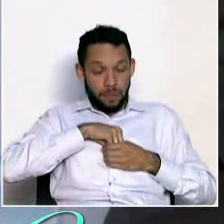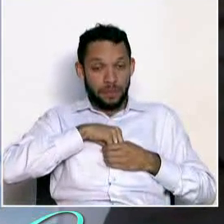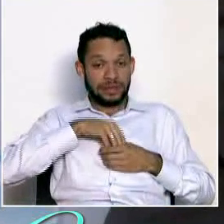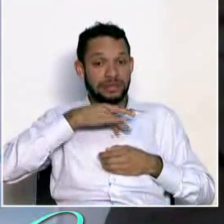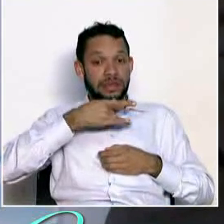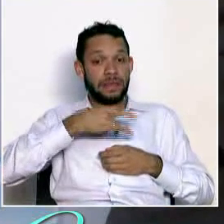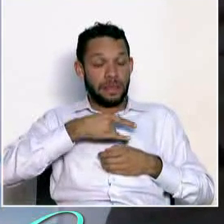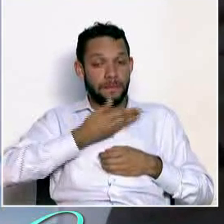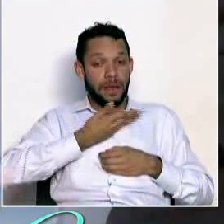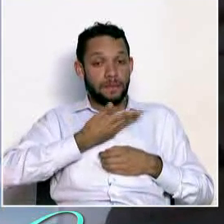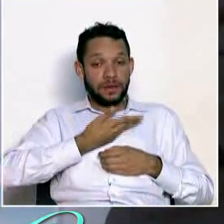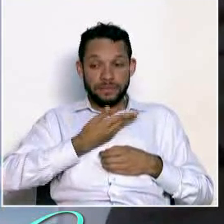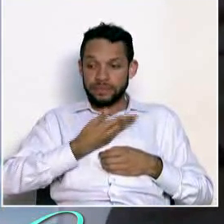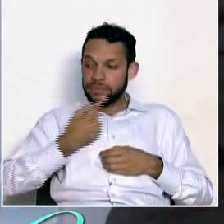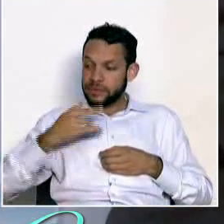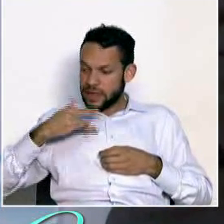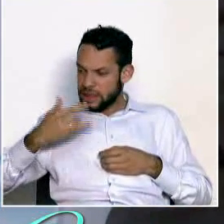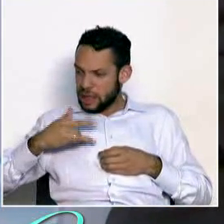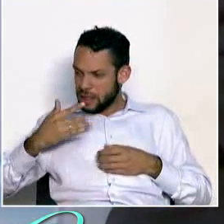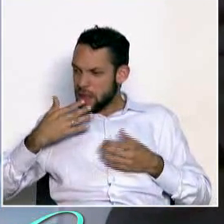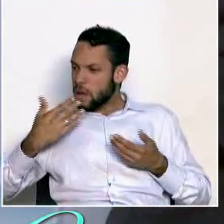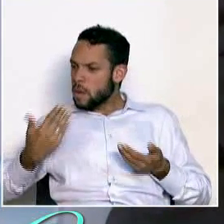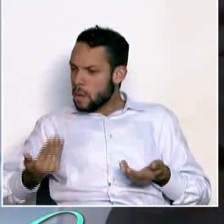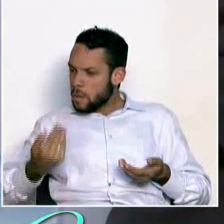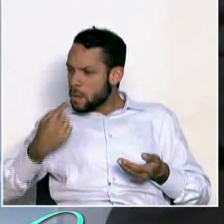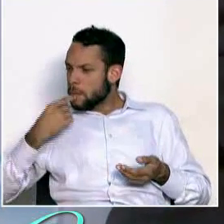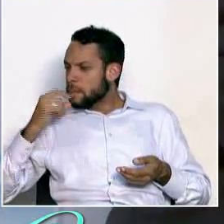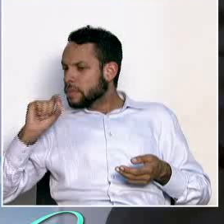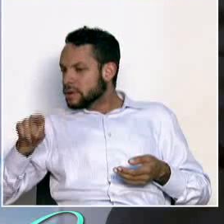Bien. ¿Cómo te sientes físicamente?